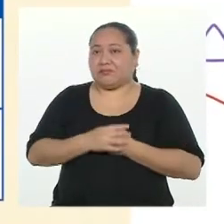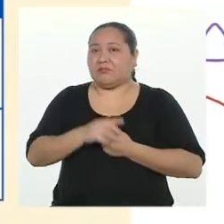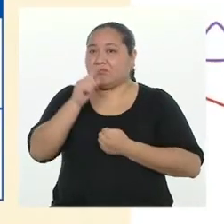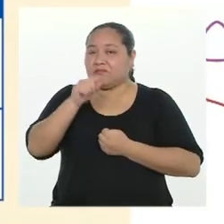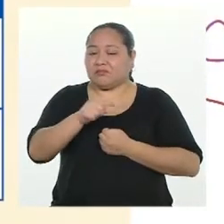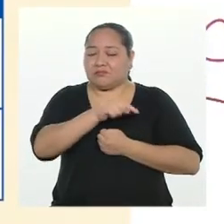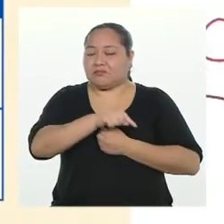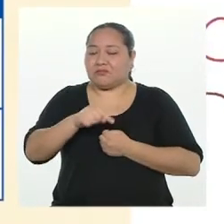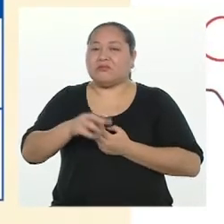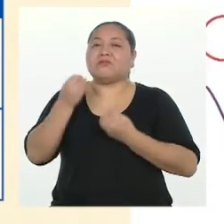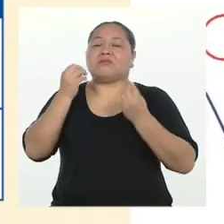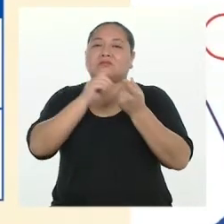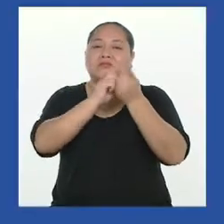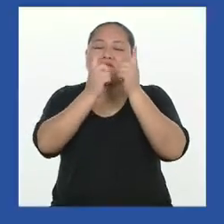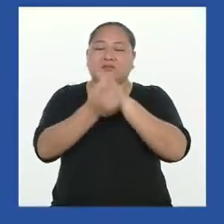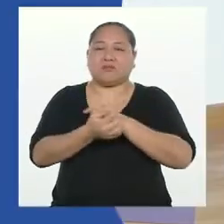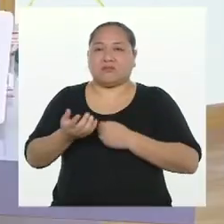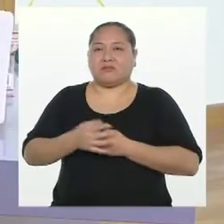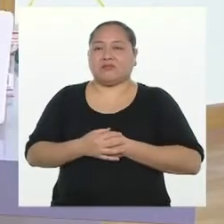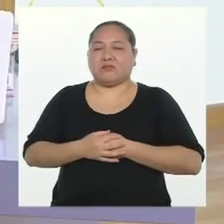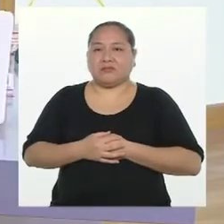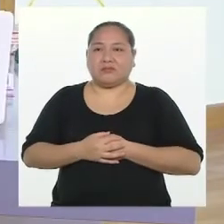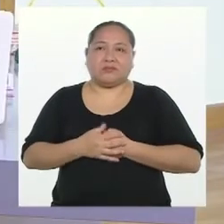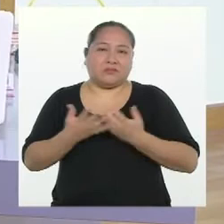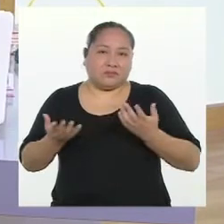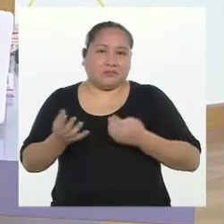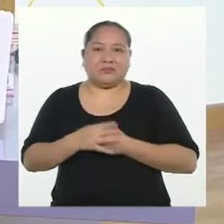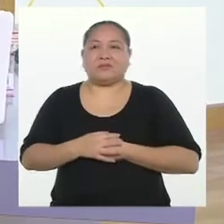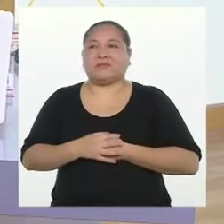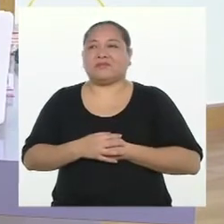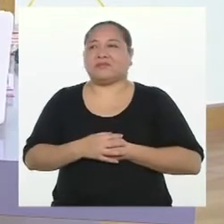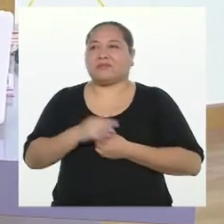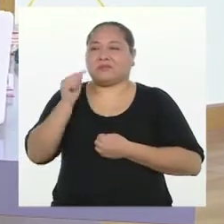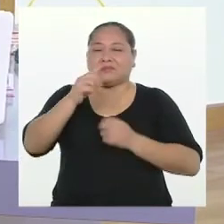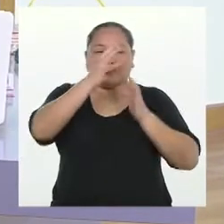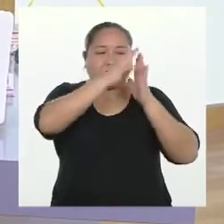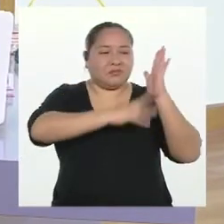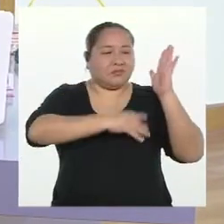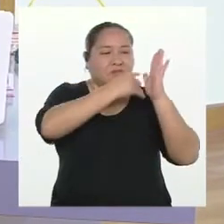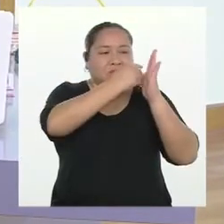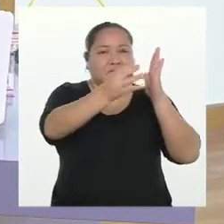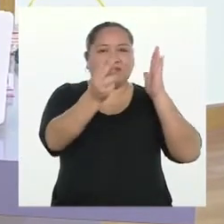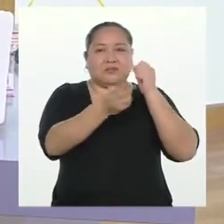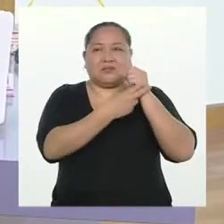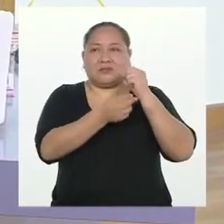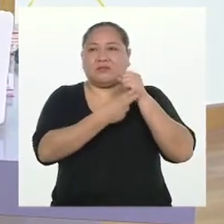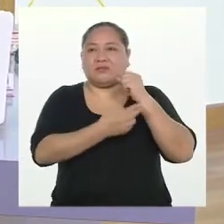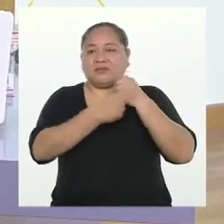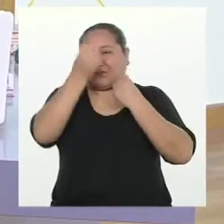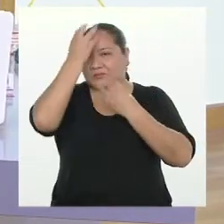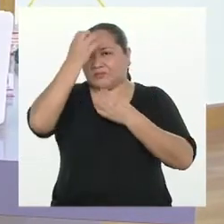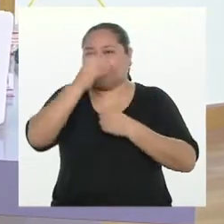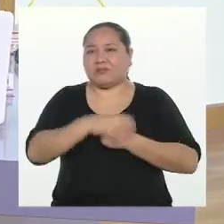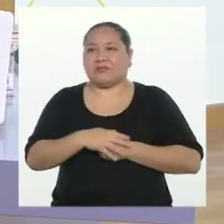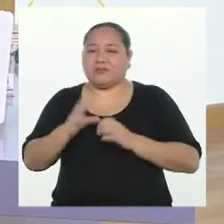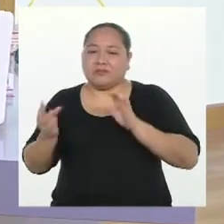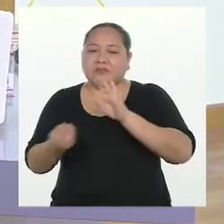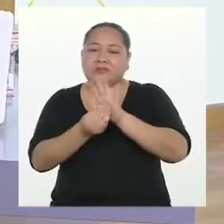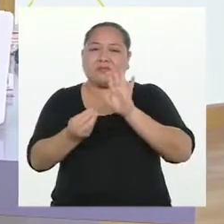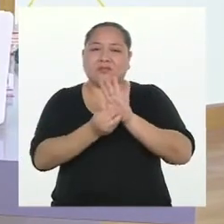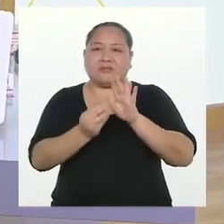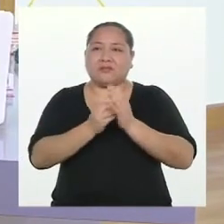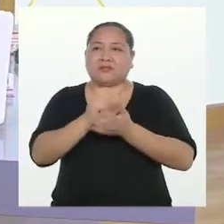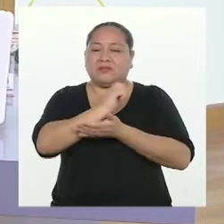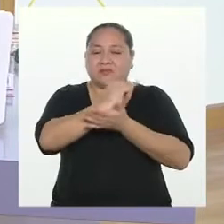lo que son las variables independientes. Entonces, en la tabla registraremos los datos. Adicionalmente,